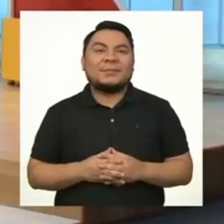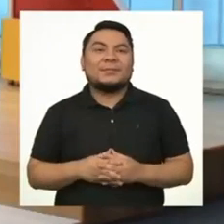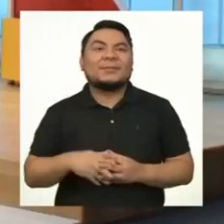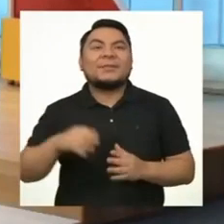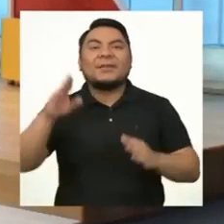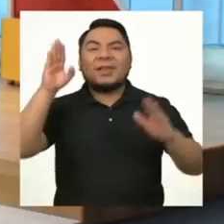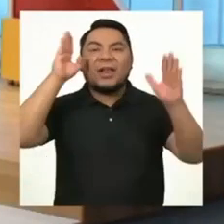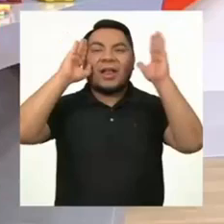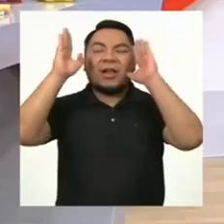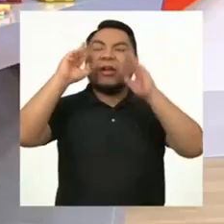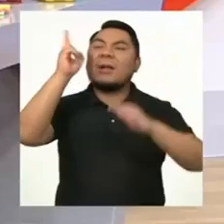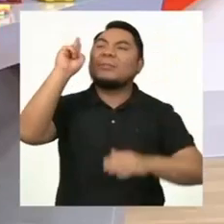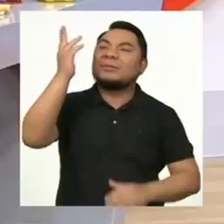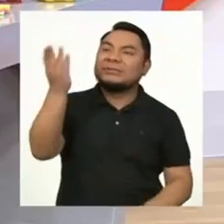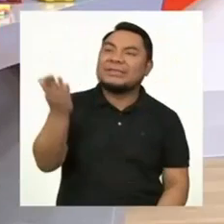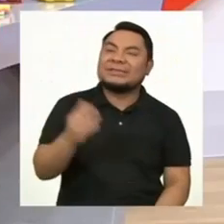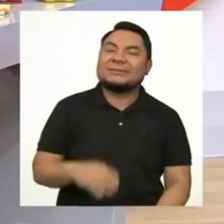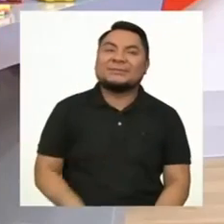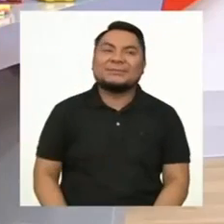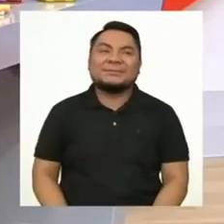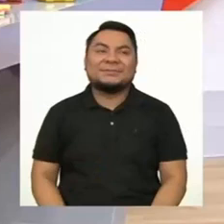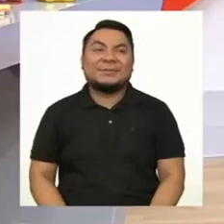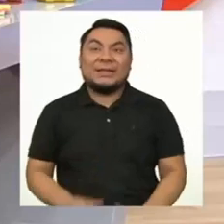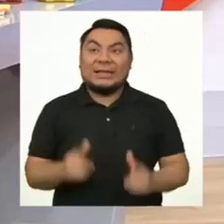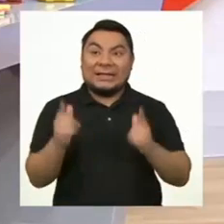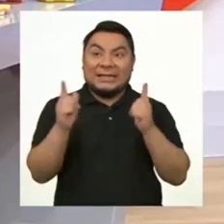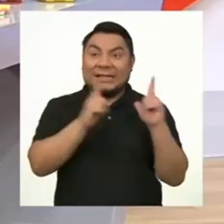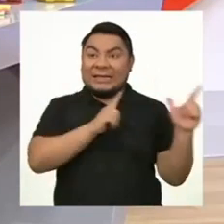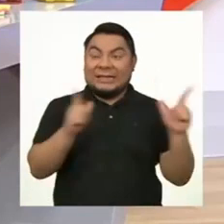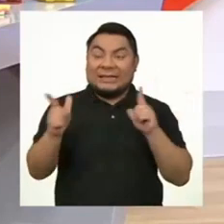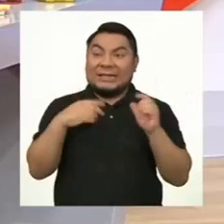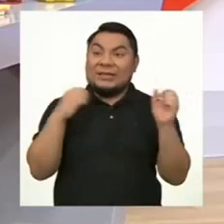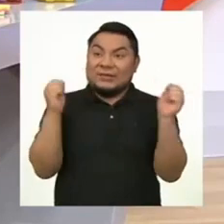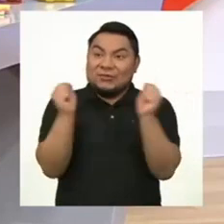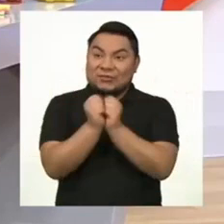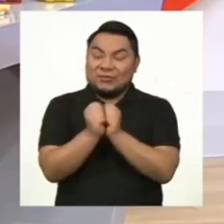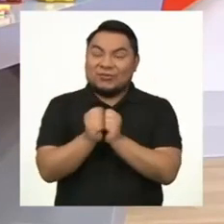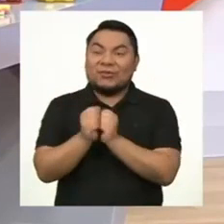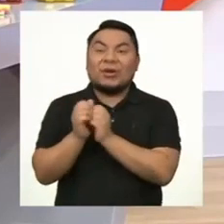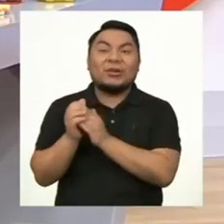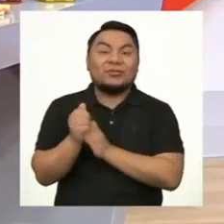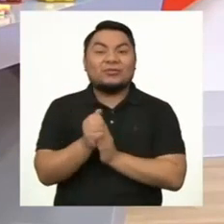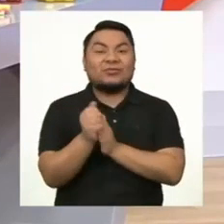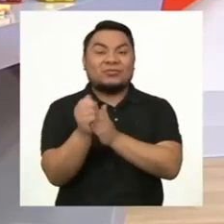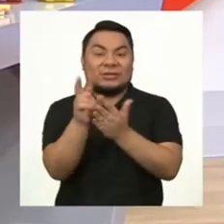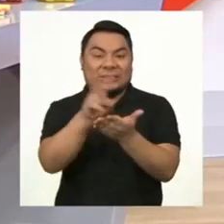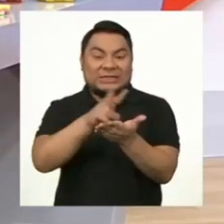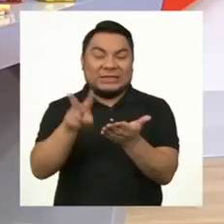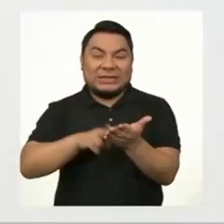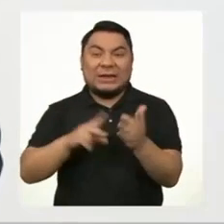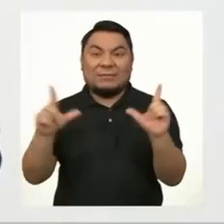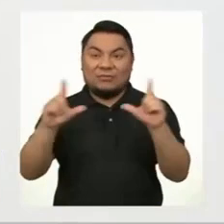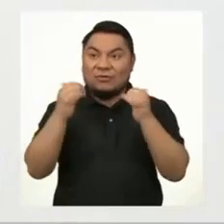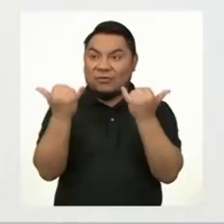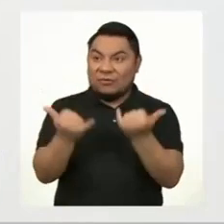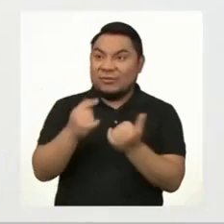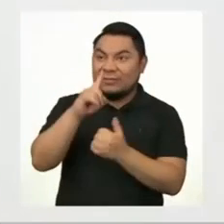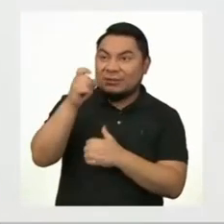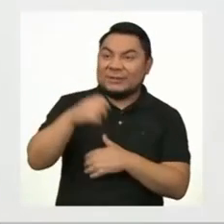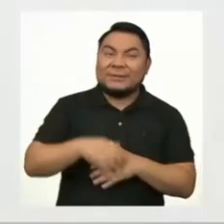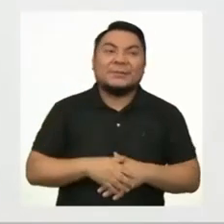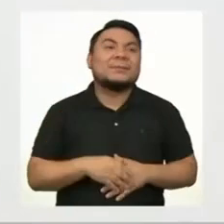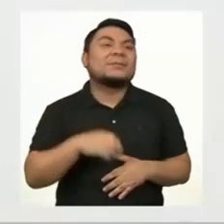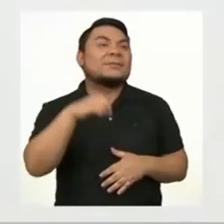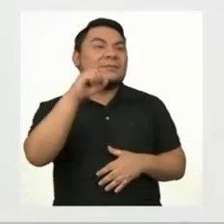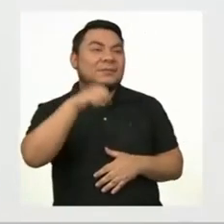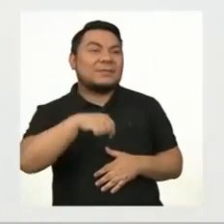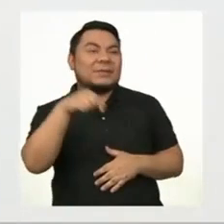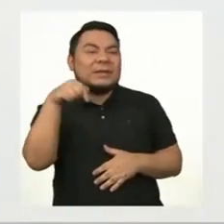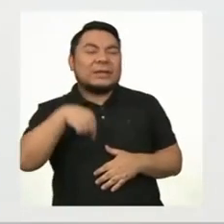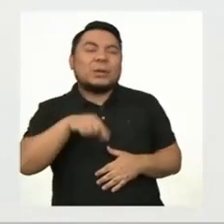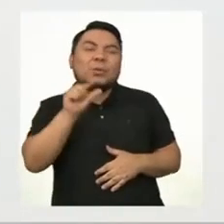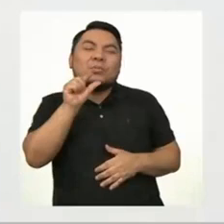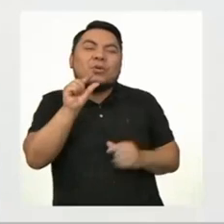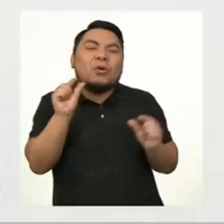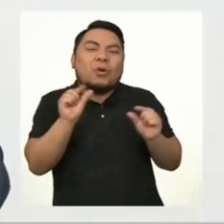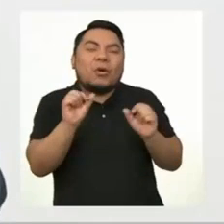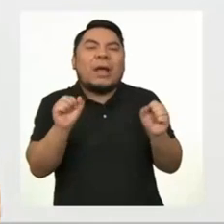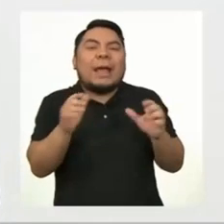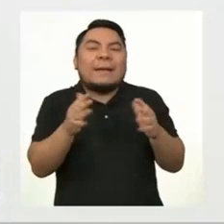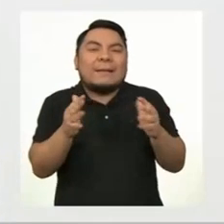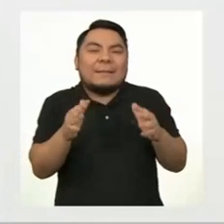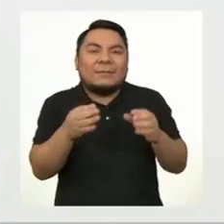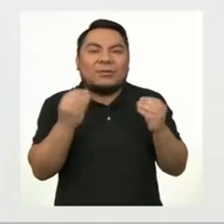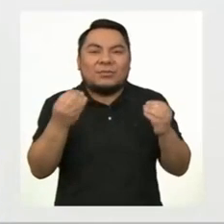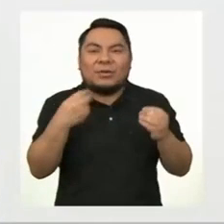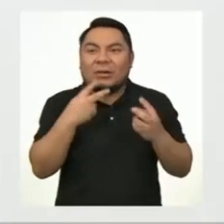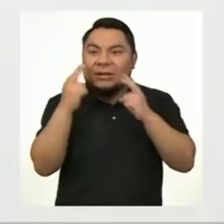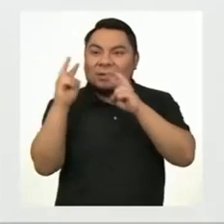Hola, profesora. ¿Lista para acompañarnos y guiarnos en la lectura del programa de hoy? Aquí, un poquito nerviosa de ser vista